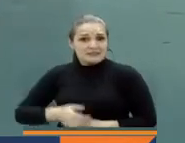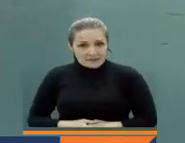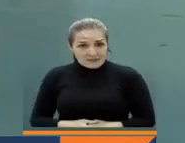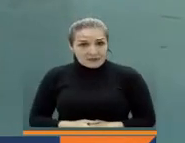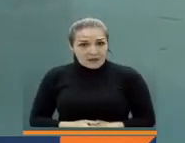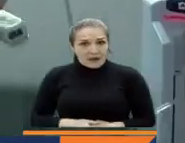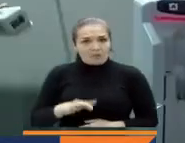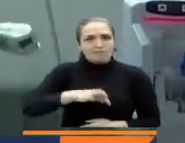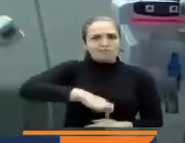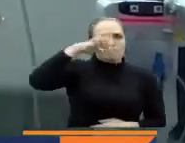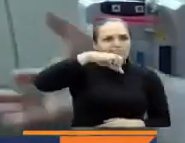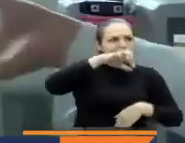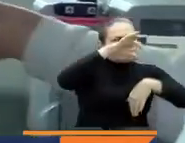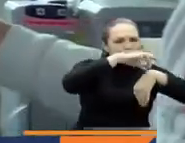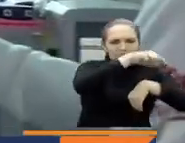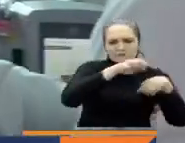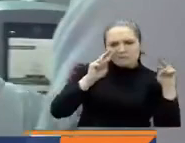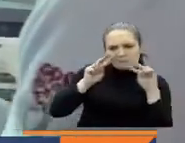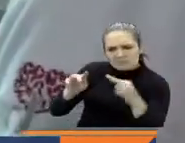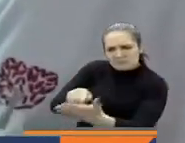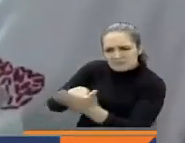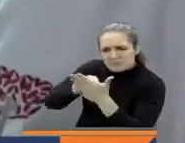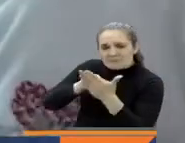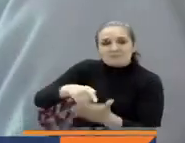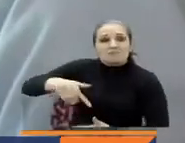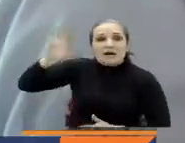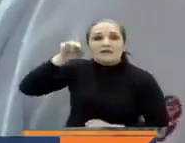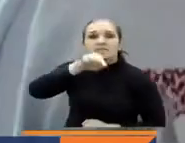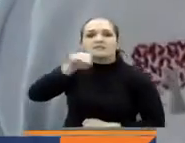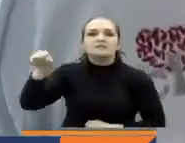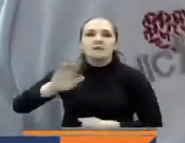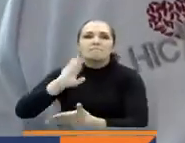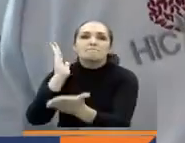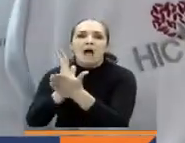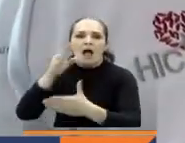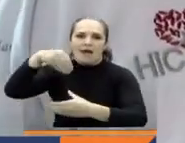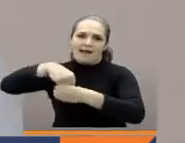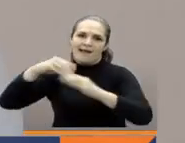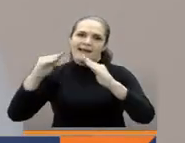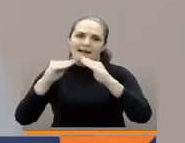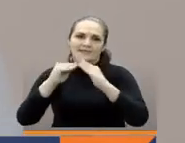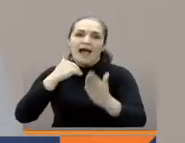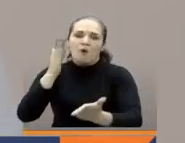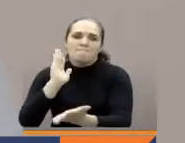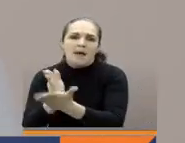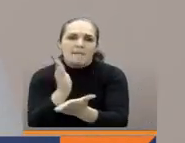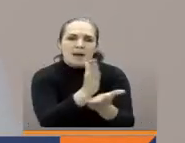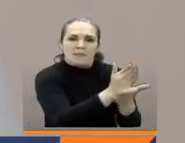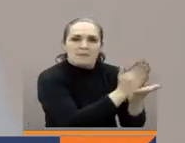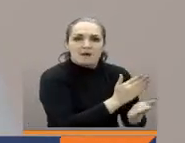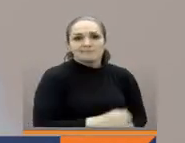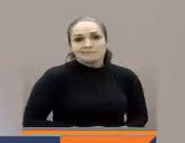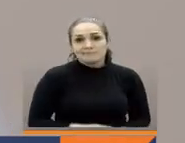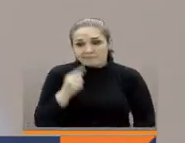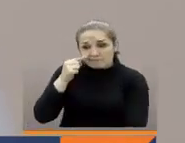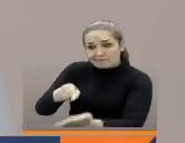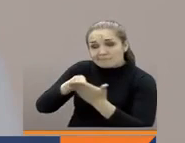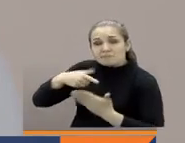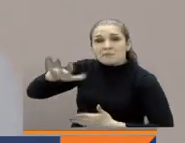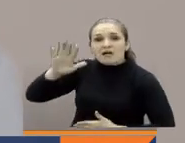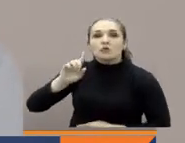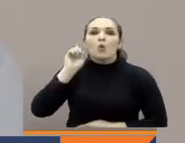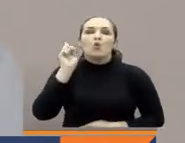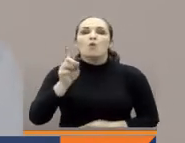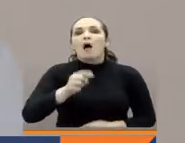salud aseguraron que la mayoría de los casos sucedieron por accidentes caseros. La principal causa de quemaduras en niños es por